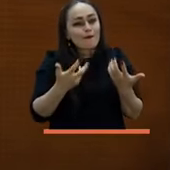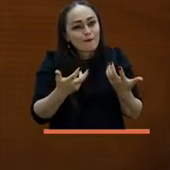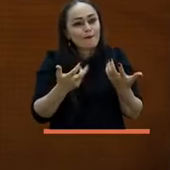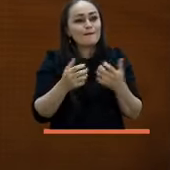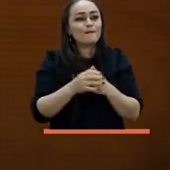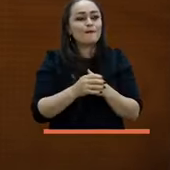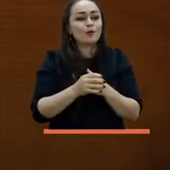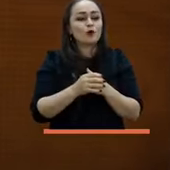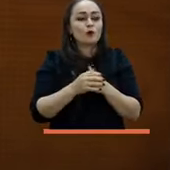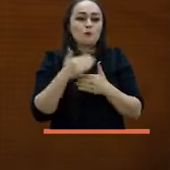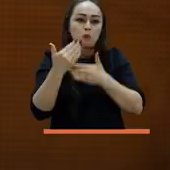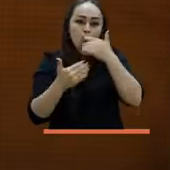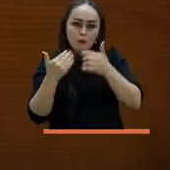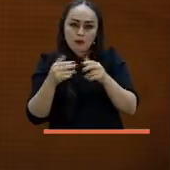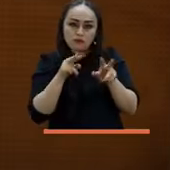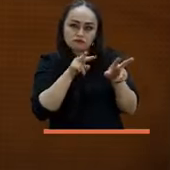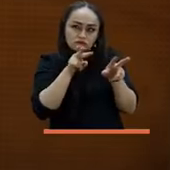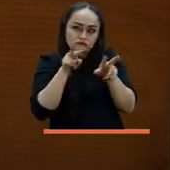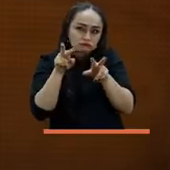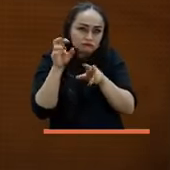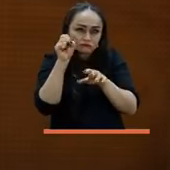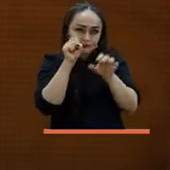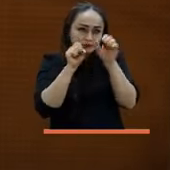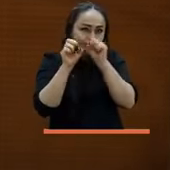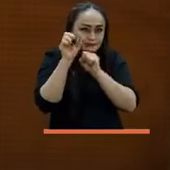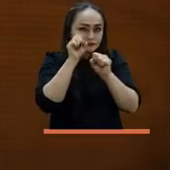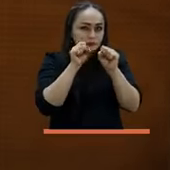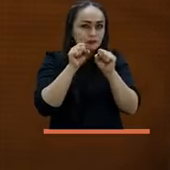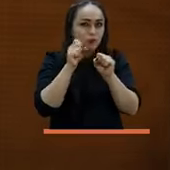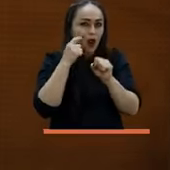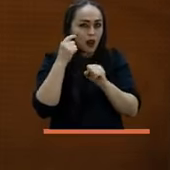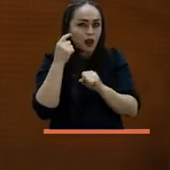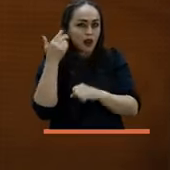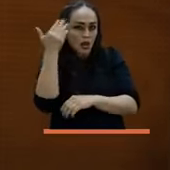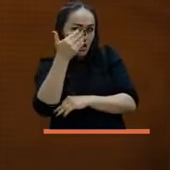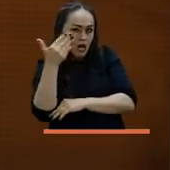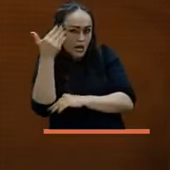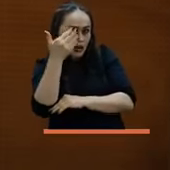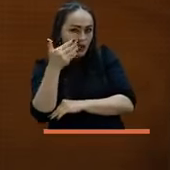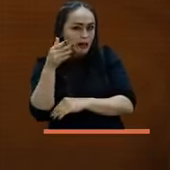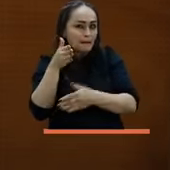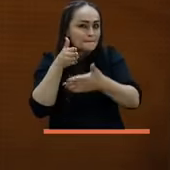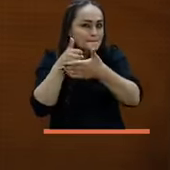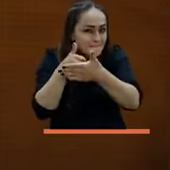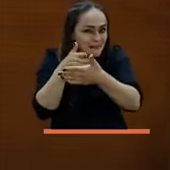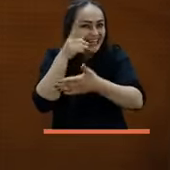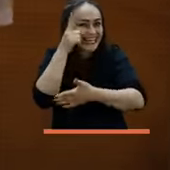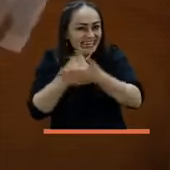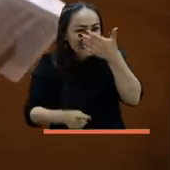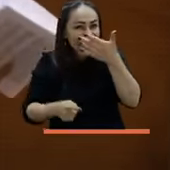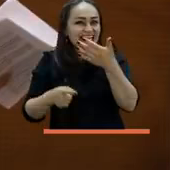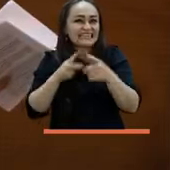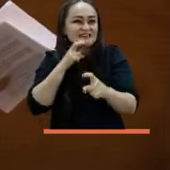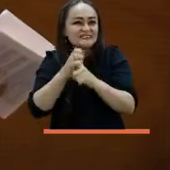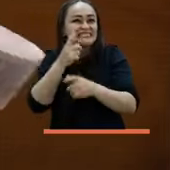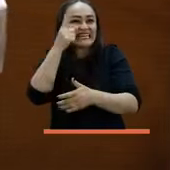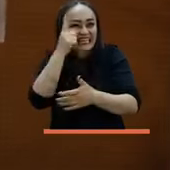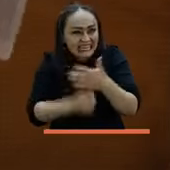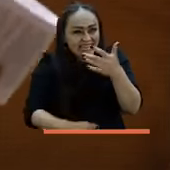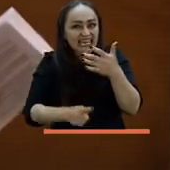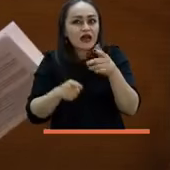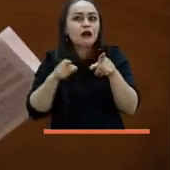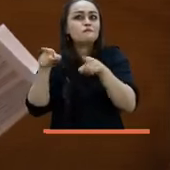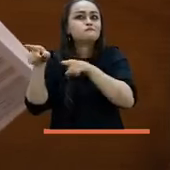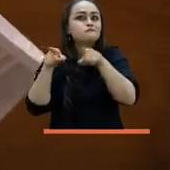ejercicio diagnóstico autodiagnóstico para poder evaluar las propias barreras las propias dificultades que a veces encontramos en otros